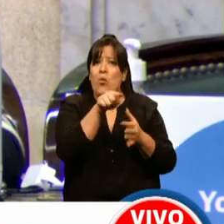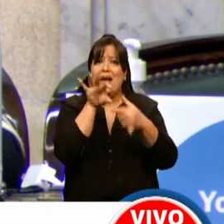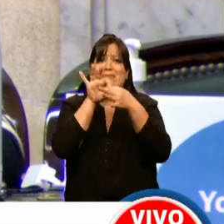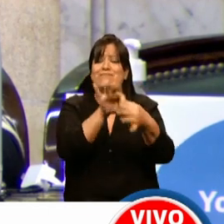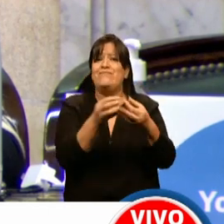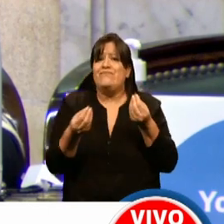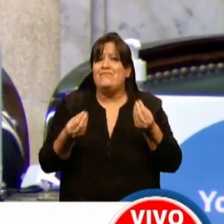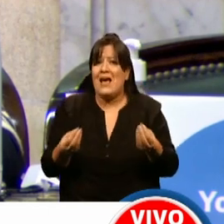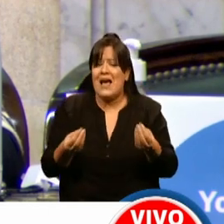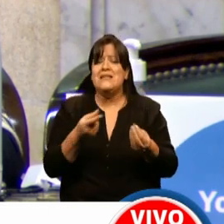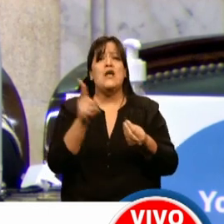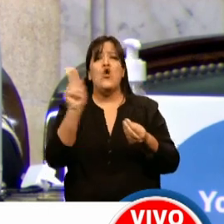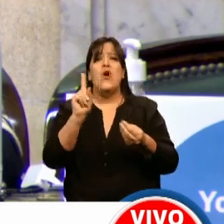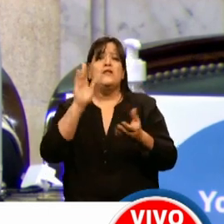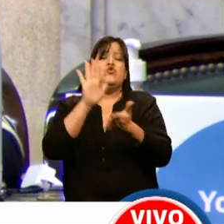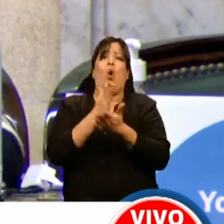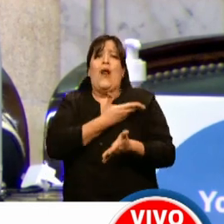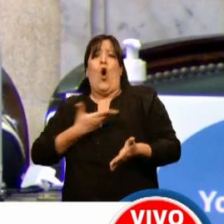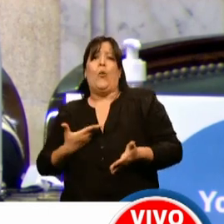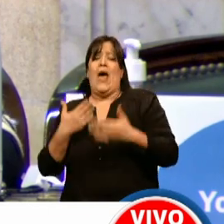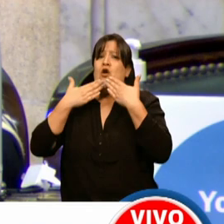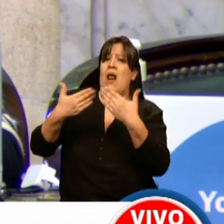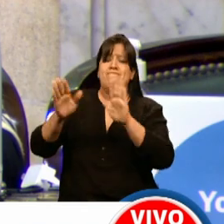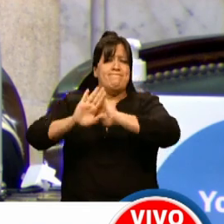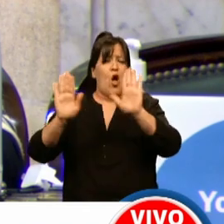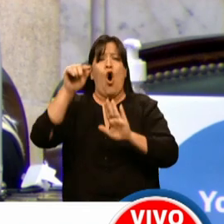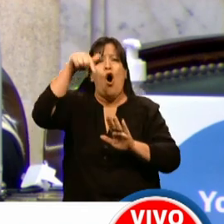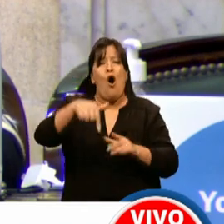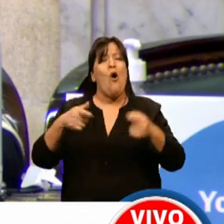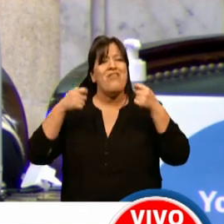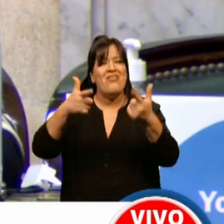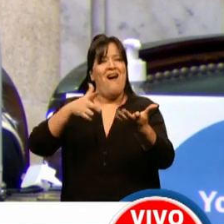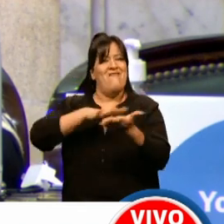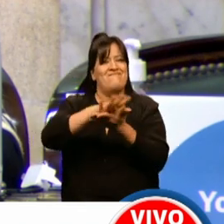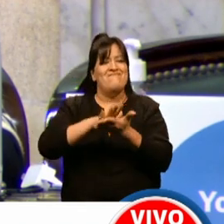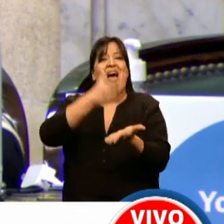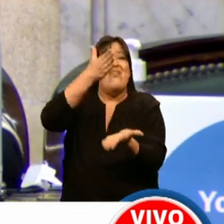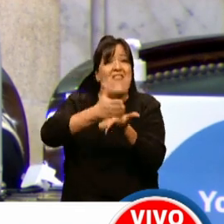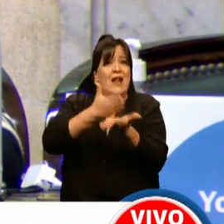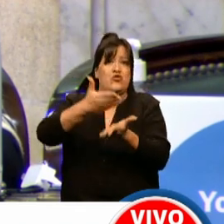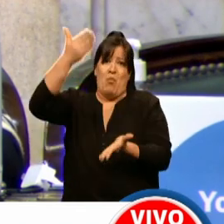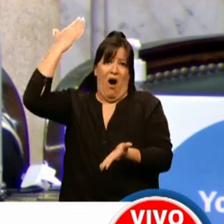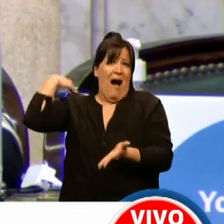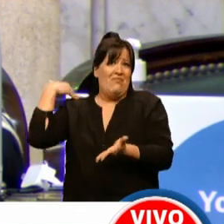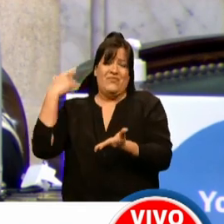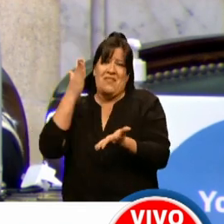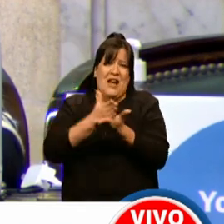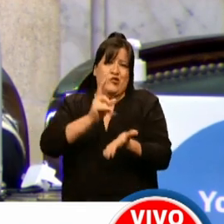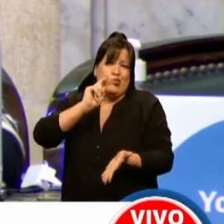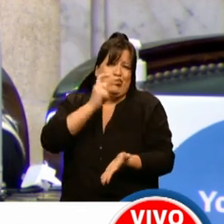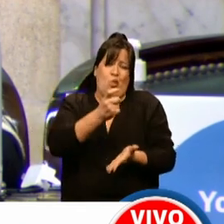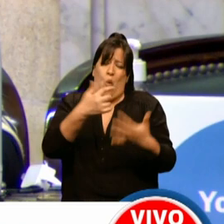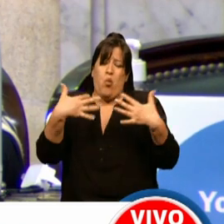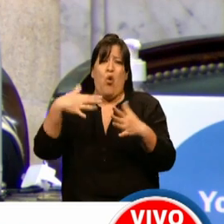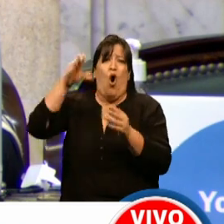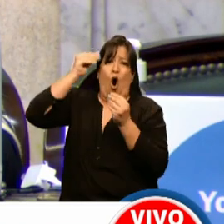que quedan más allá de los gobiernos hoy venimos a reivindicar derechos extremadamente vulnerables y